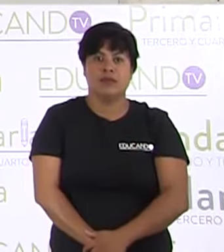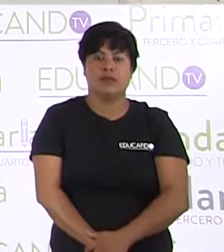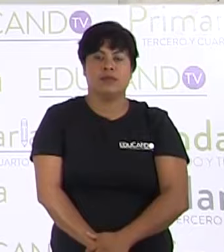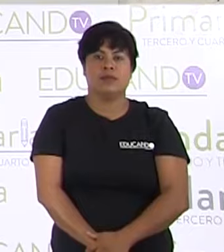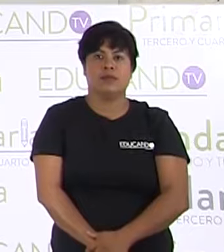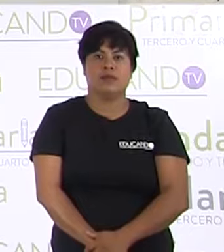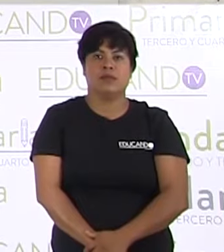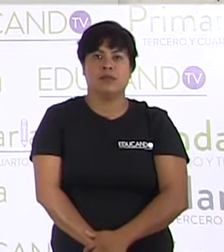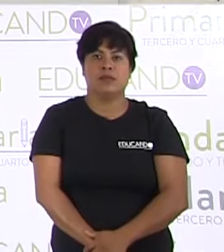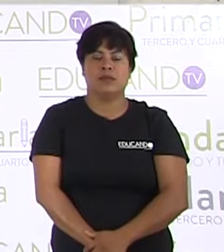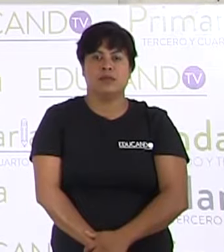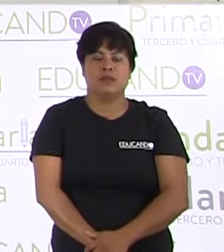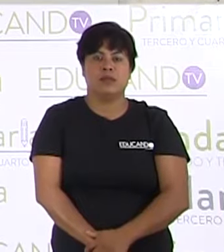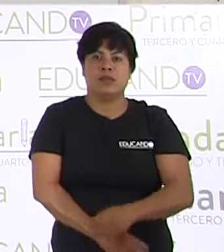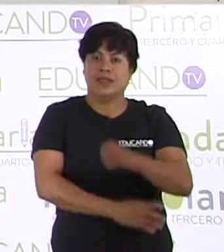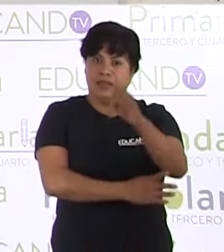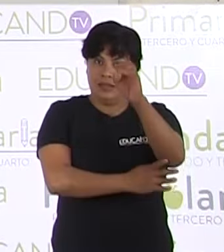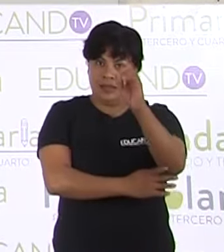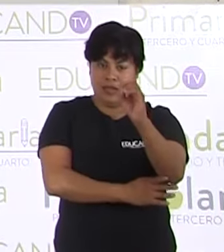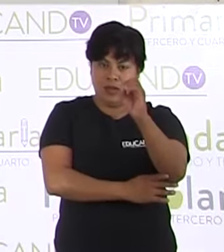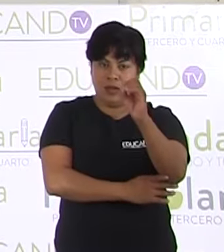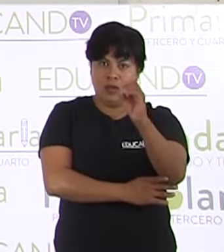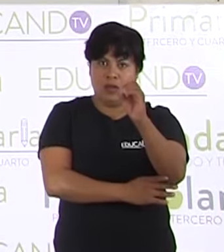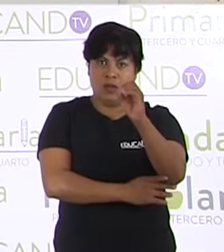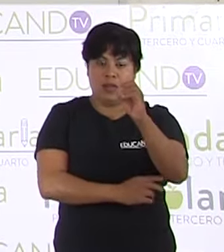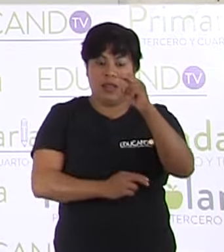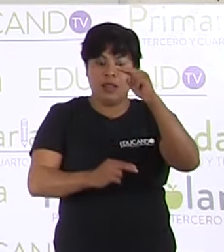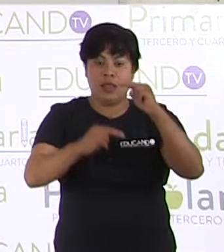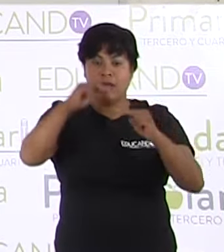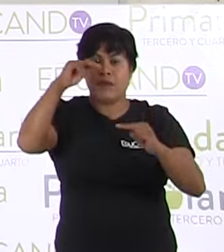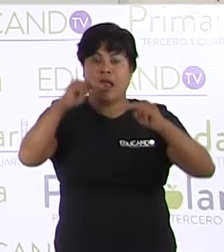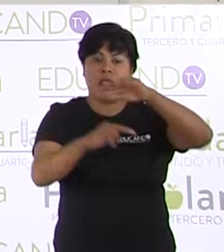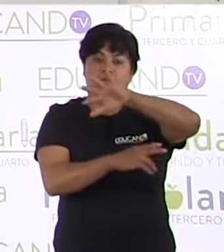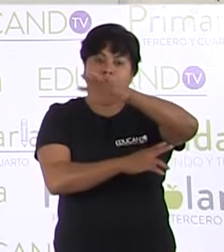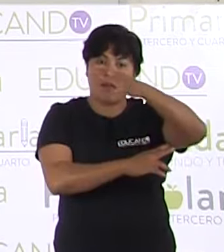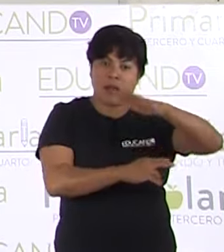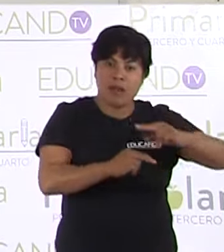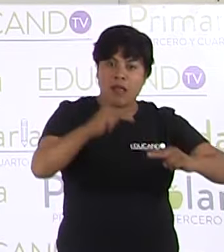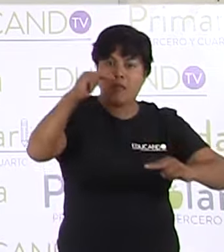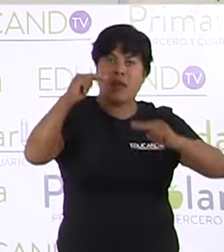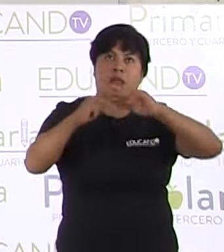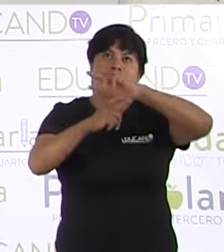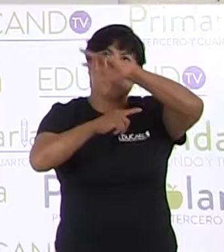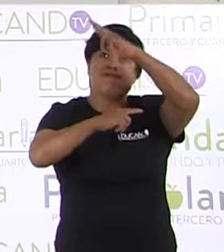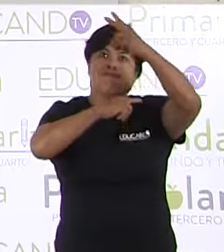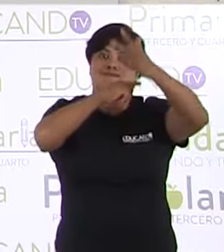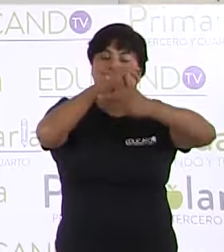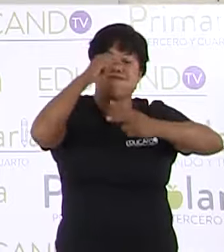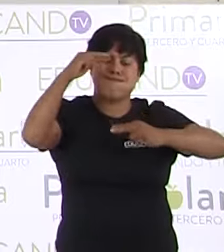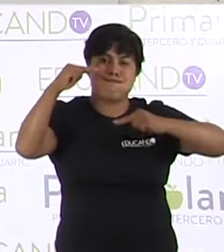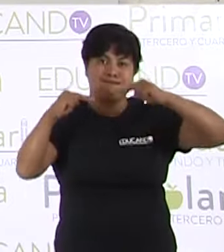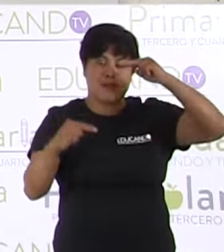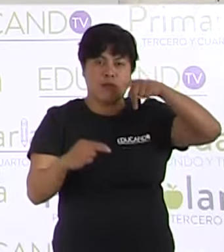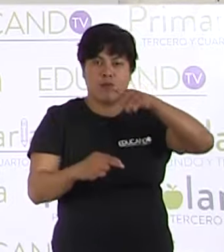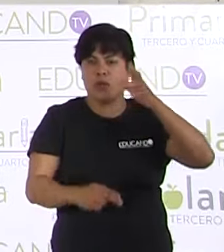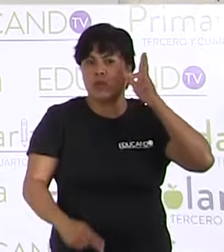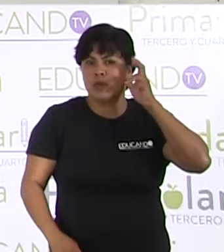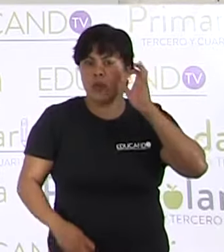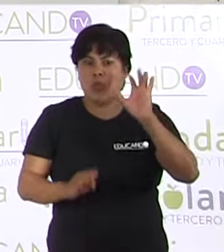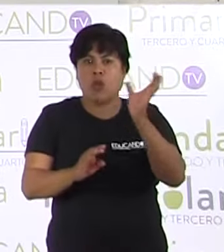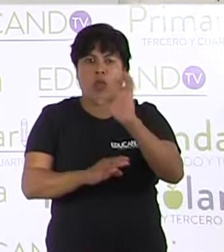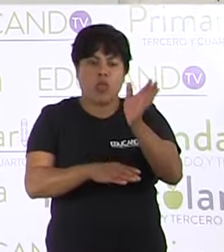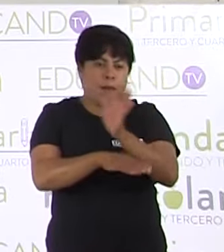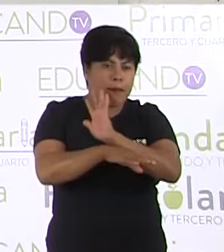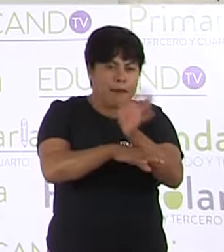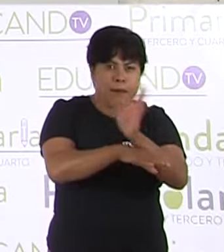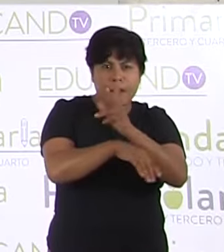tenemos el cero marca el nivel de la altura del mar la gravedad del espacio es igual a cero han oído cuando en las películas